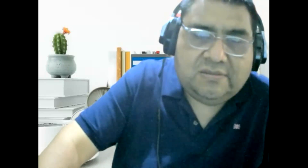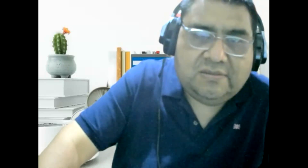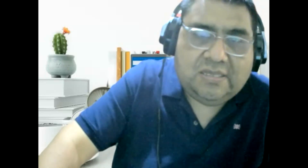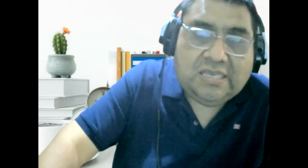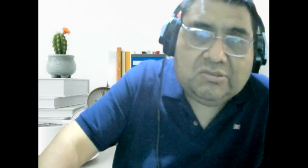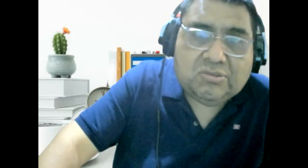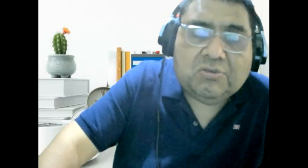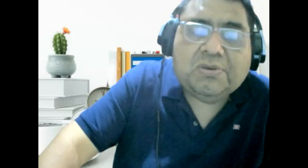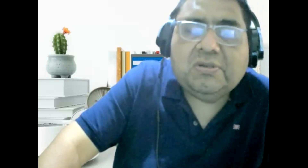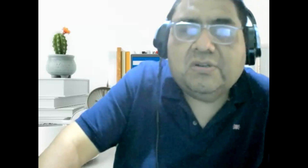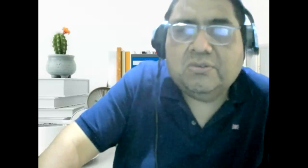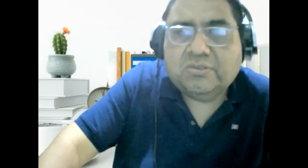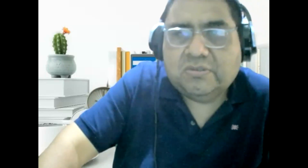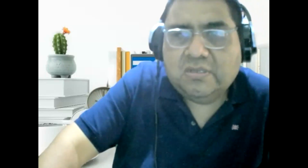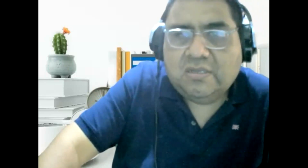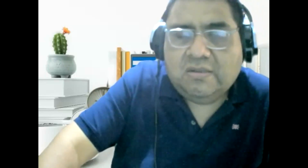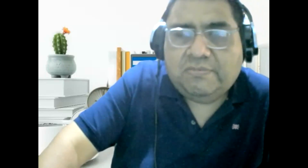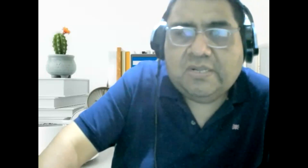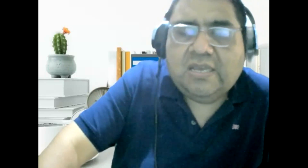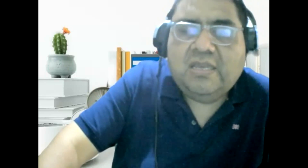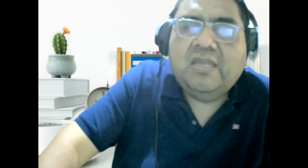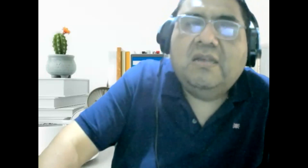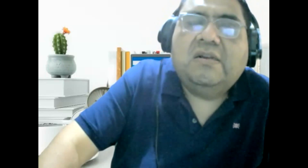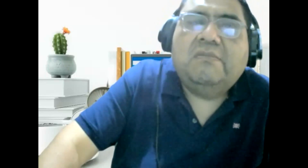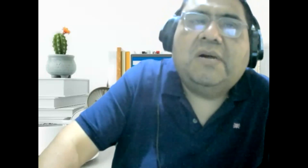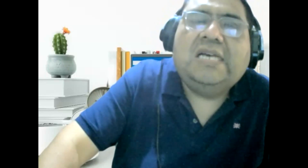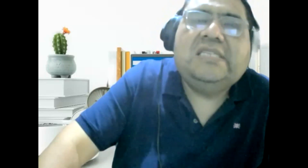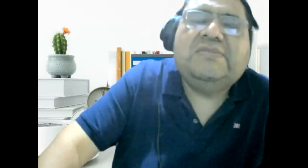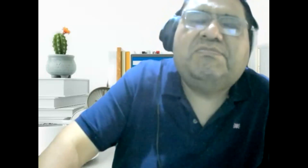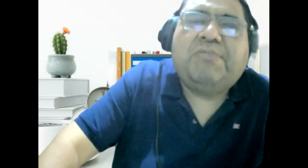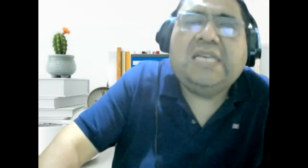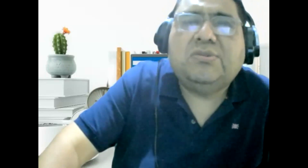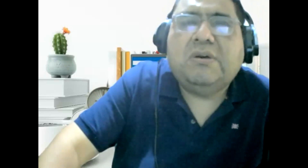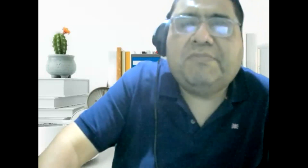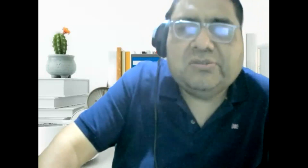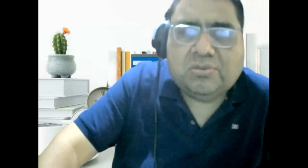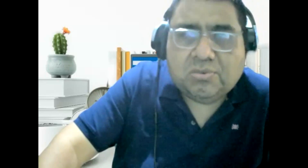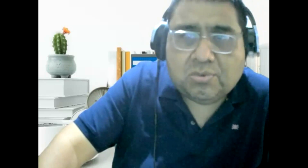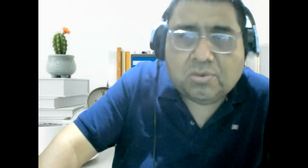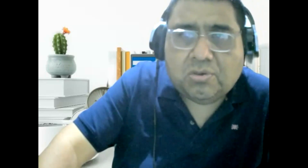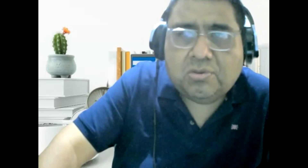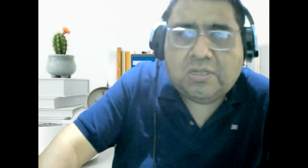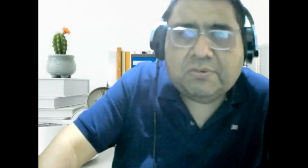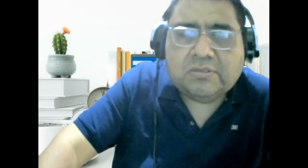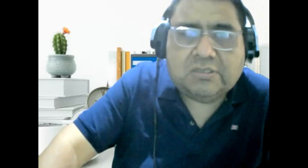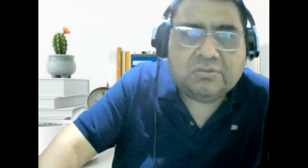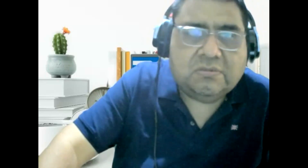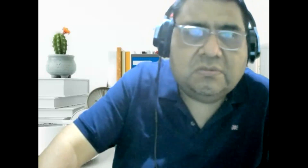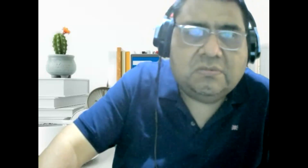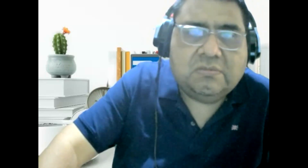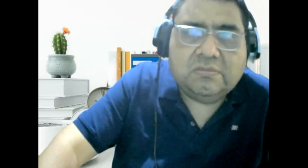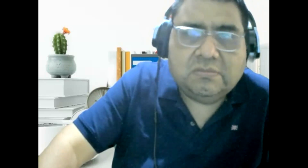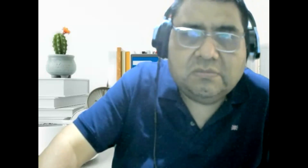horas. Y esos son los mejores cursos. Porque ahí haces paso a paso todo el